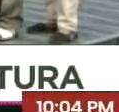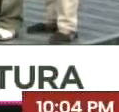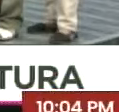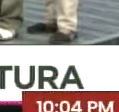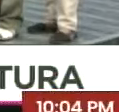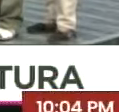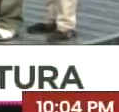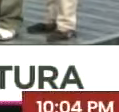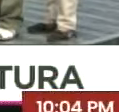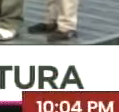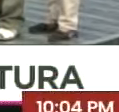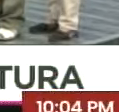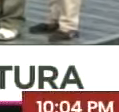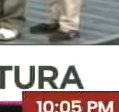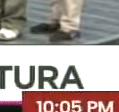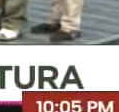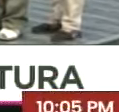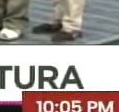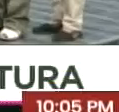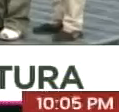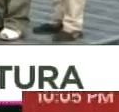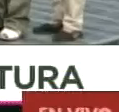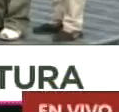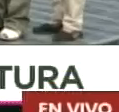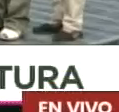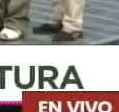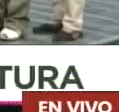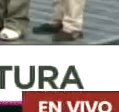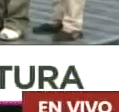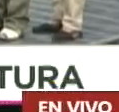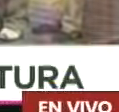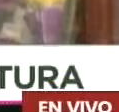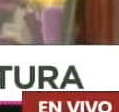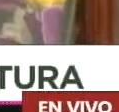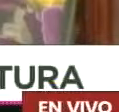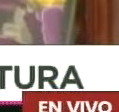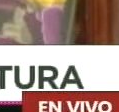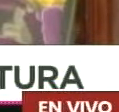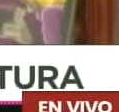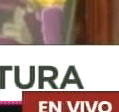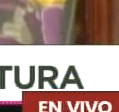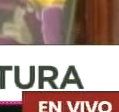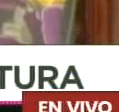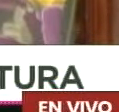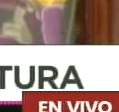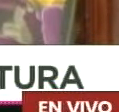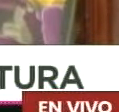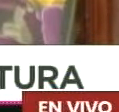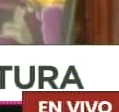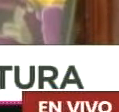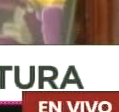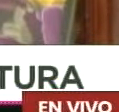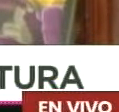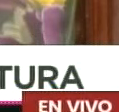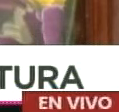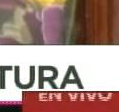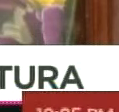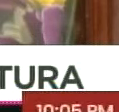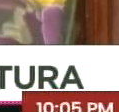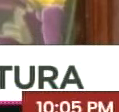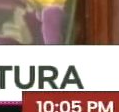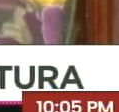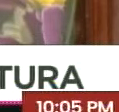Micrófono, aquí viene corriendo el micrófono, va llegando el micrófono, se lanza el micrófono, quieto el micrófono. Edesio, Edesio. ¿De